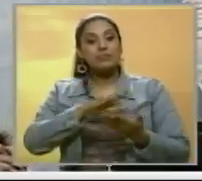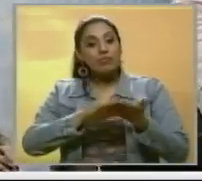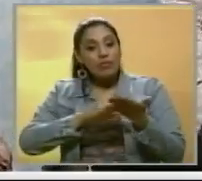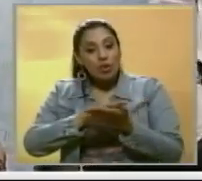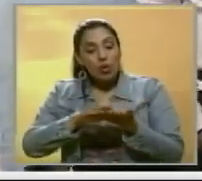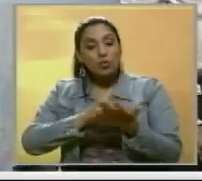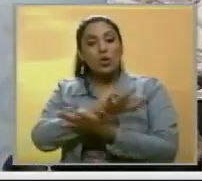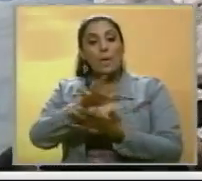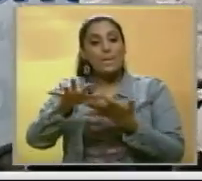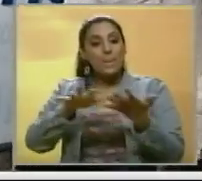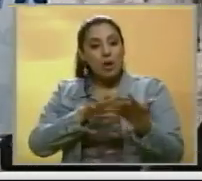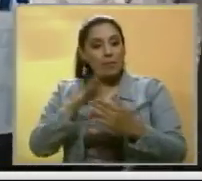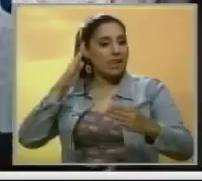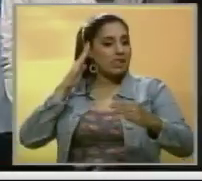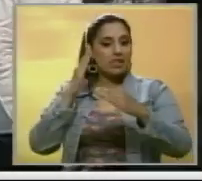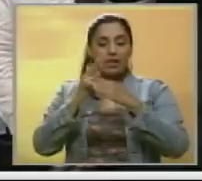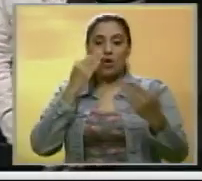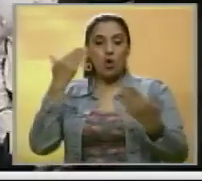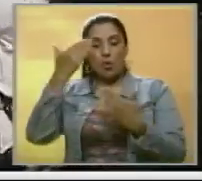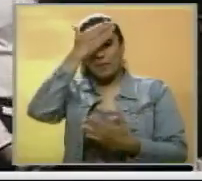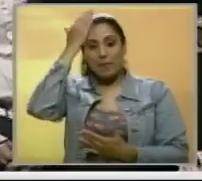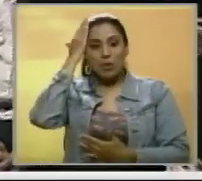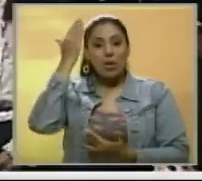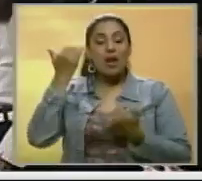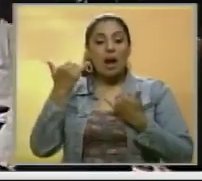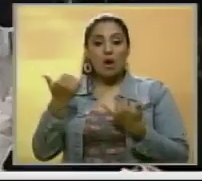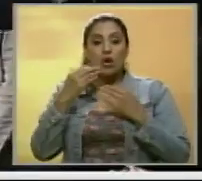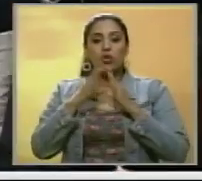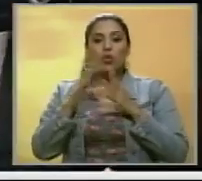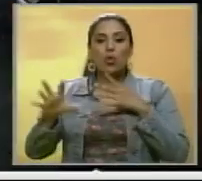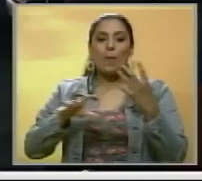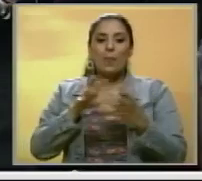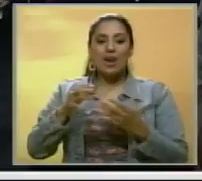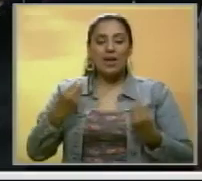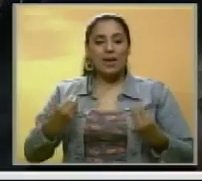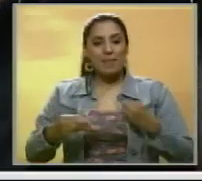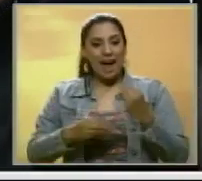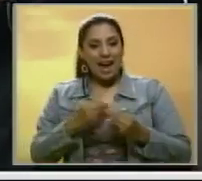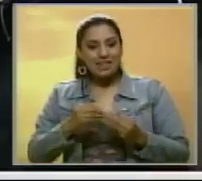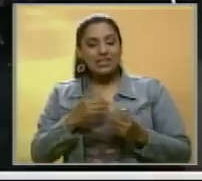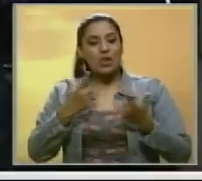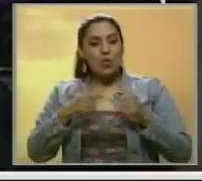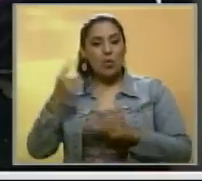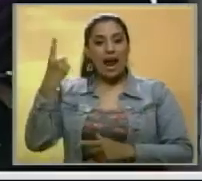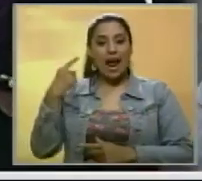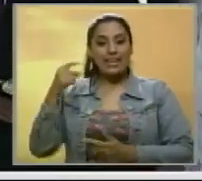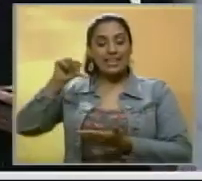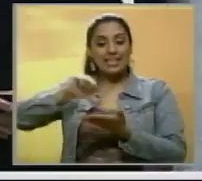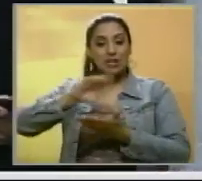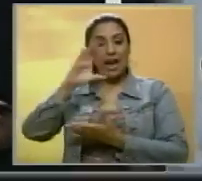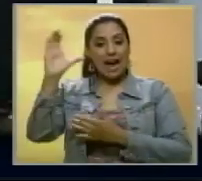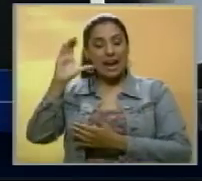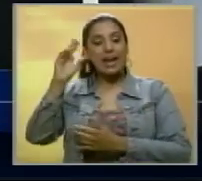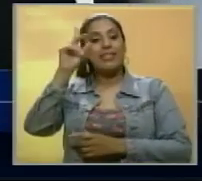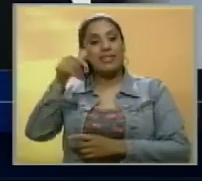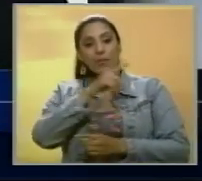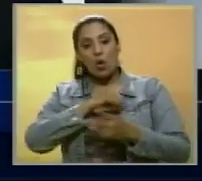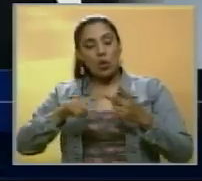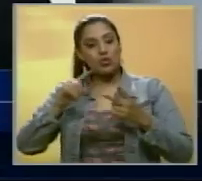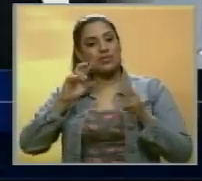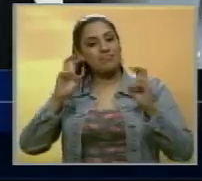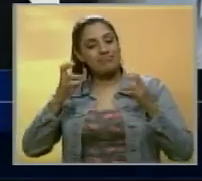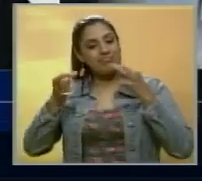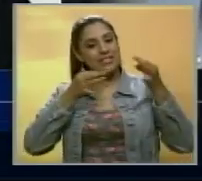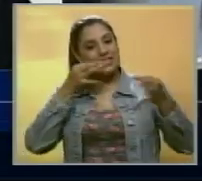Capriles Radonsky fijando posición en torno a los acontecimientos ocurridos ayer en el centro de Caracas y también